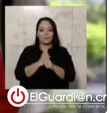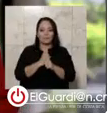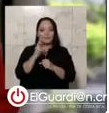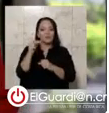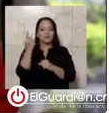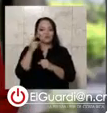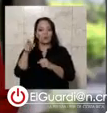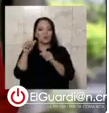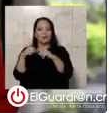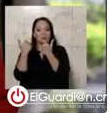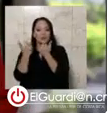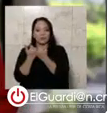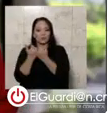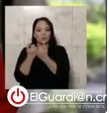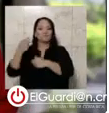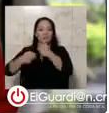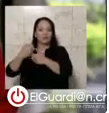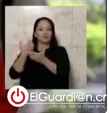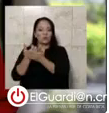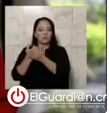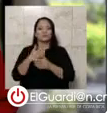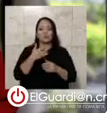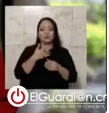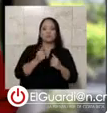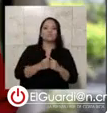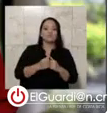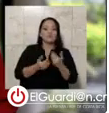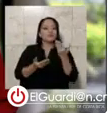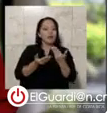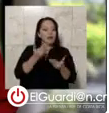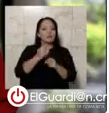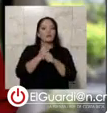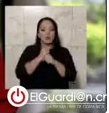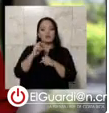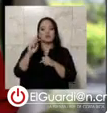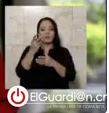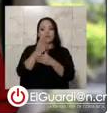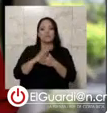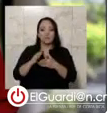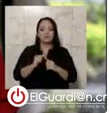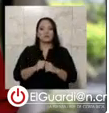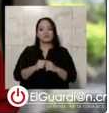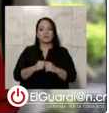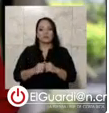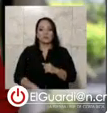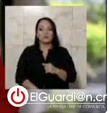esa asociación está en problemas, yo casi que le aseguraría que en segunda división la problemática debe